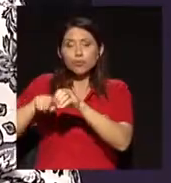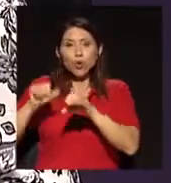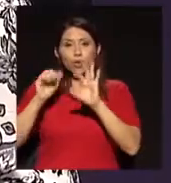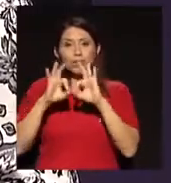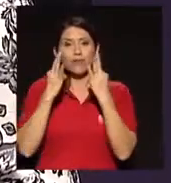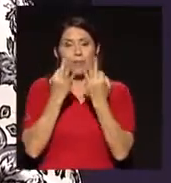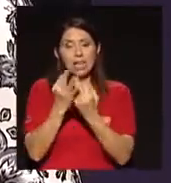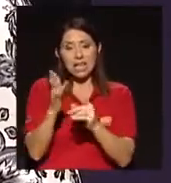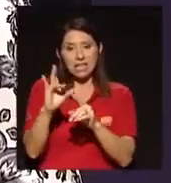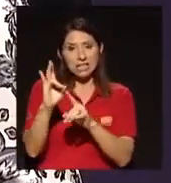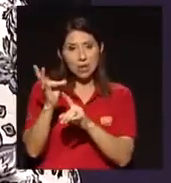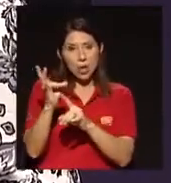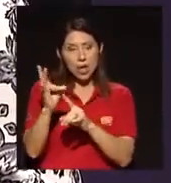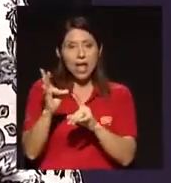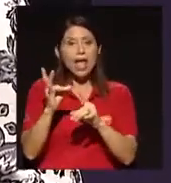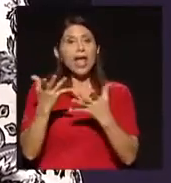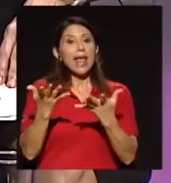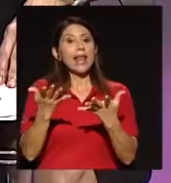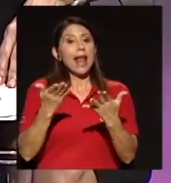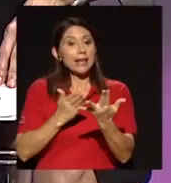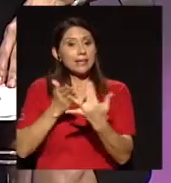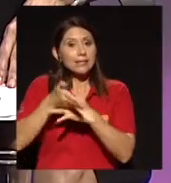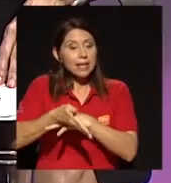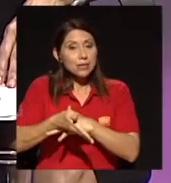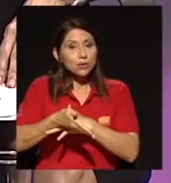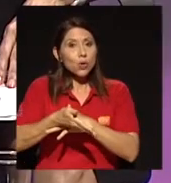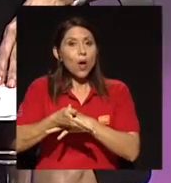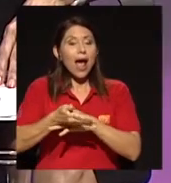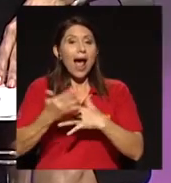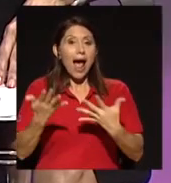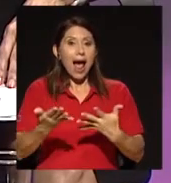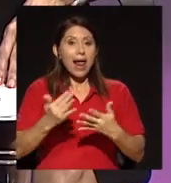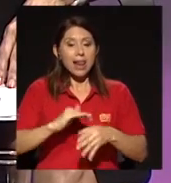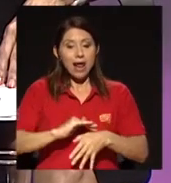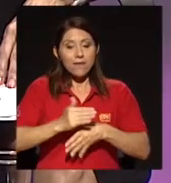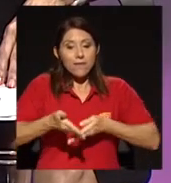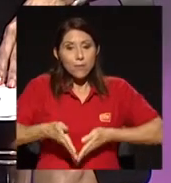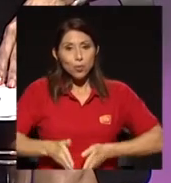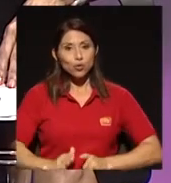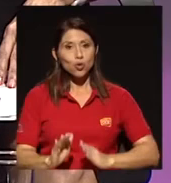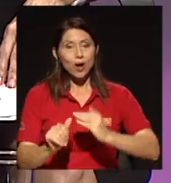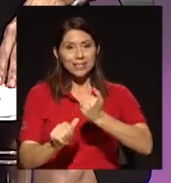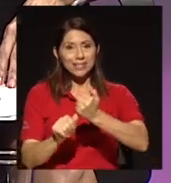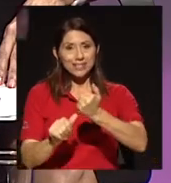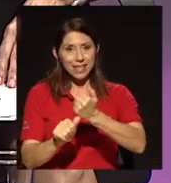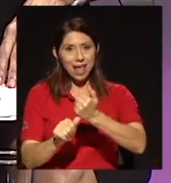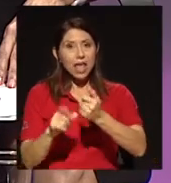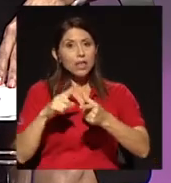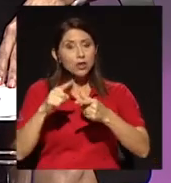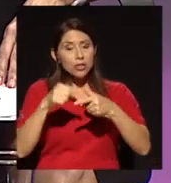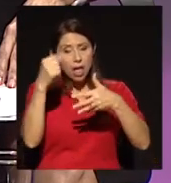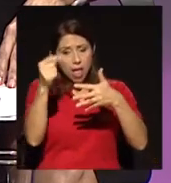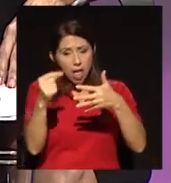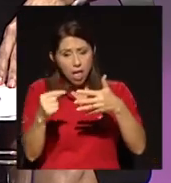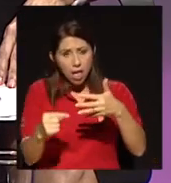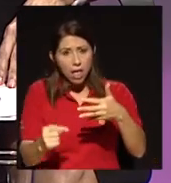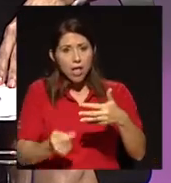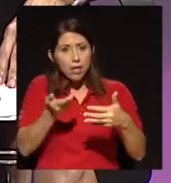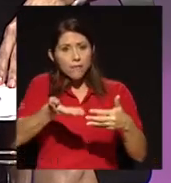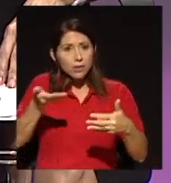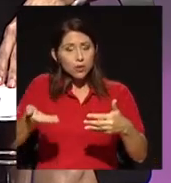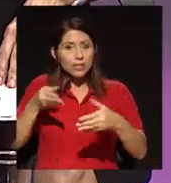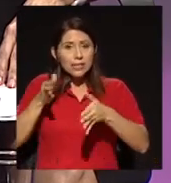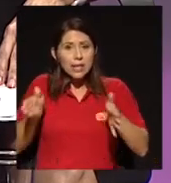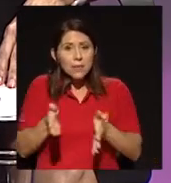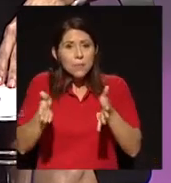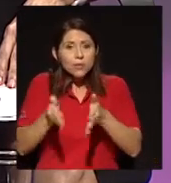la reproducción asistida, por ejemplo. Entonces, hay una serie de factores que impulsan este cambio que se ha ido viendo en el tiempo, pero